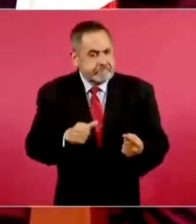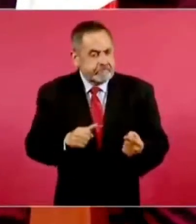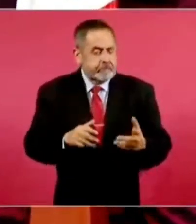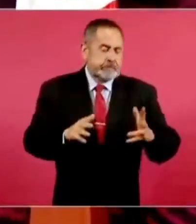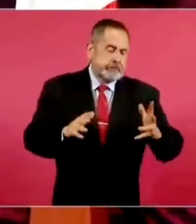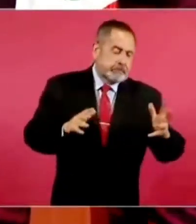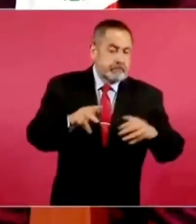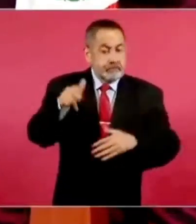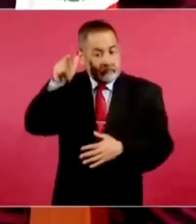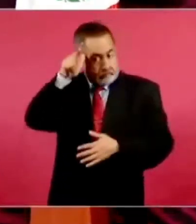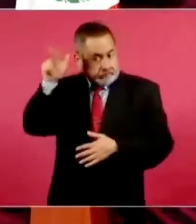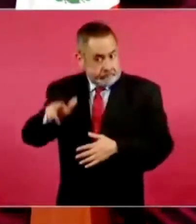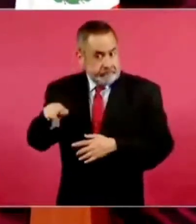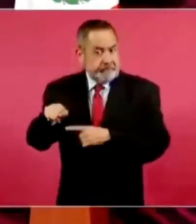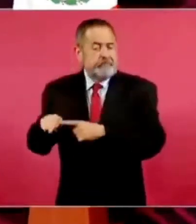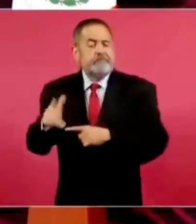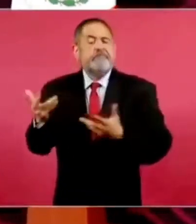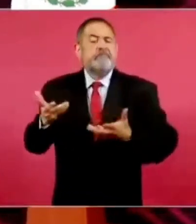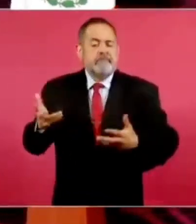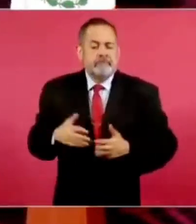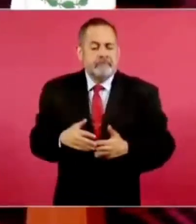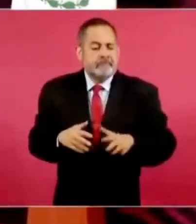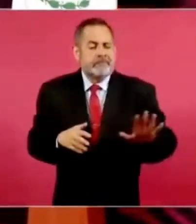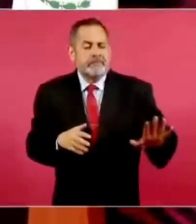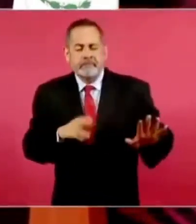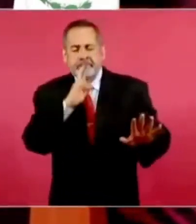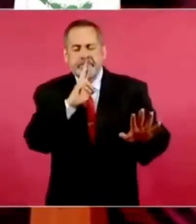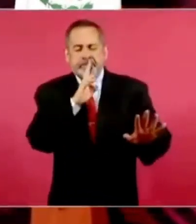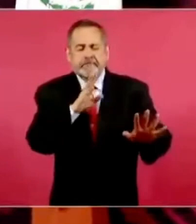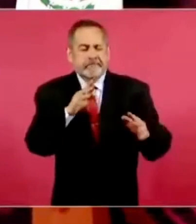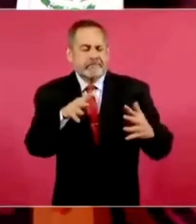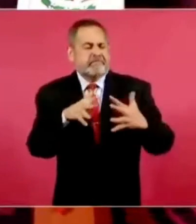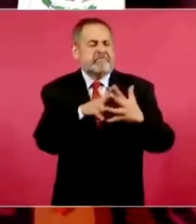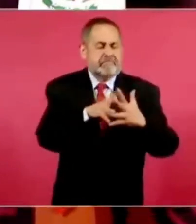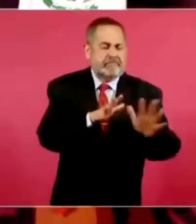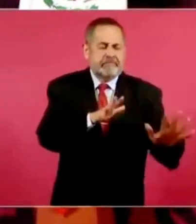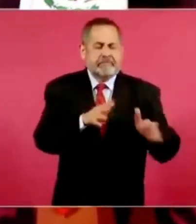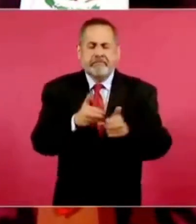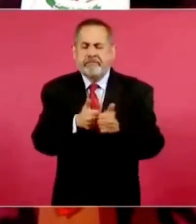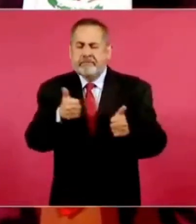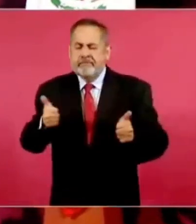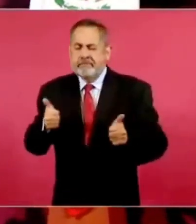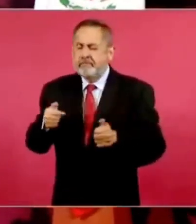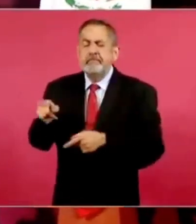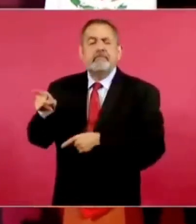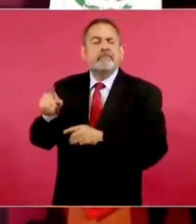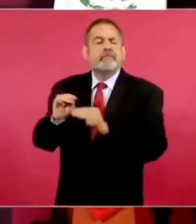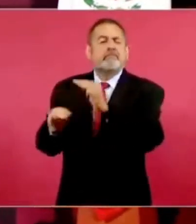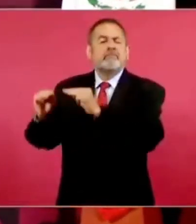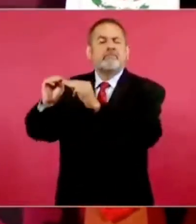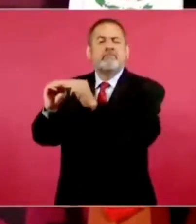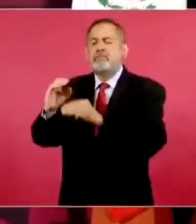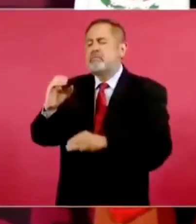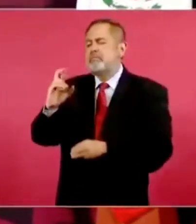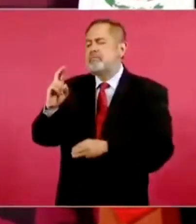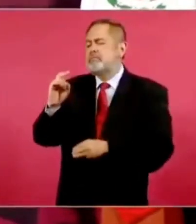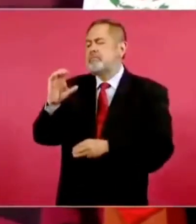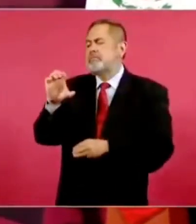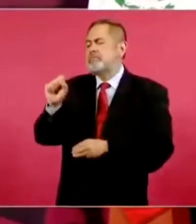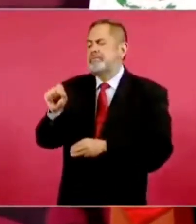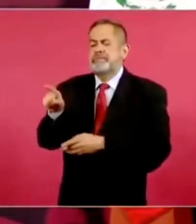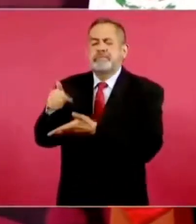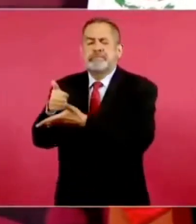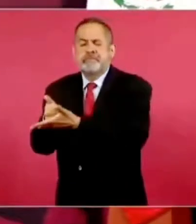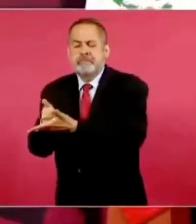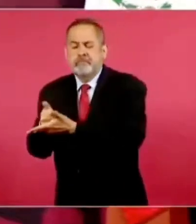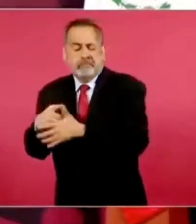prefirió quedarse aquí cerca, en el Cerro de las Cruces, y no